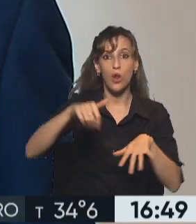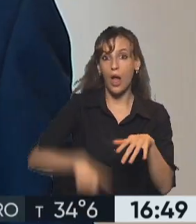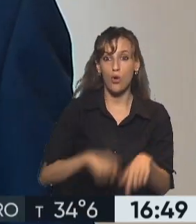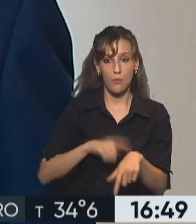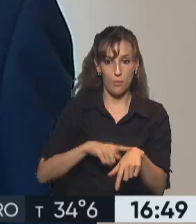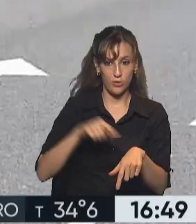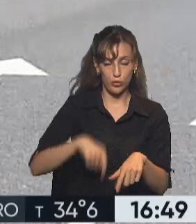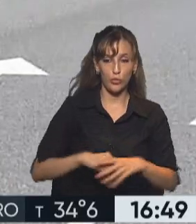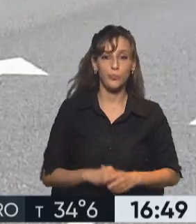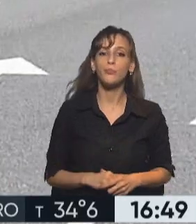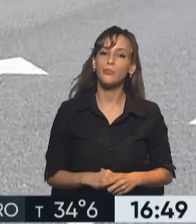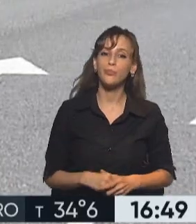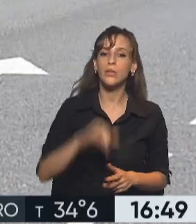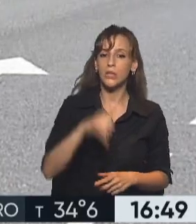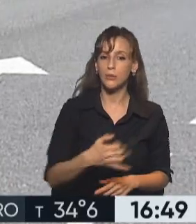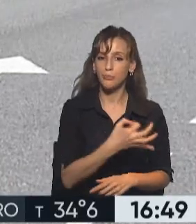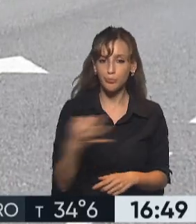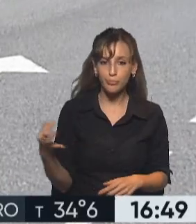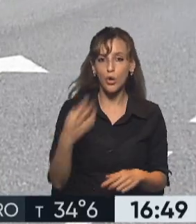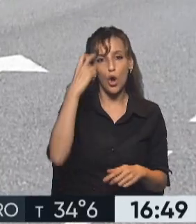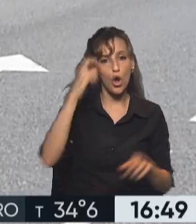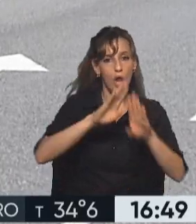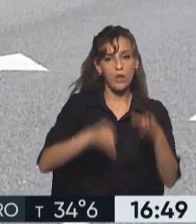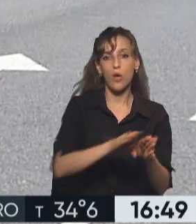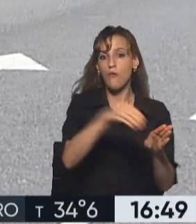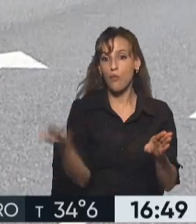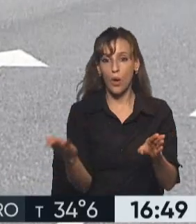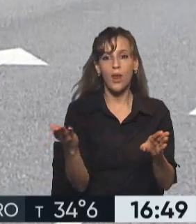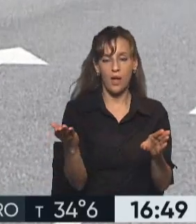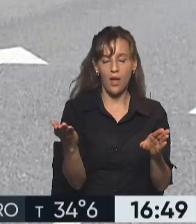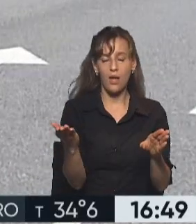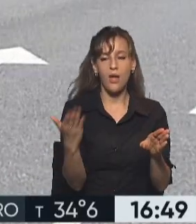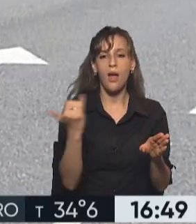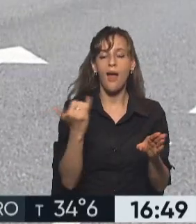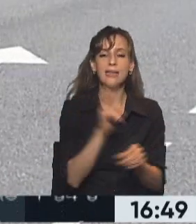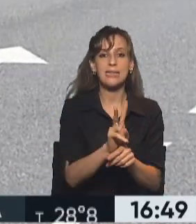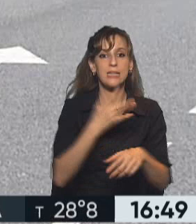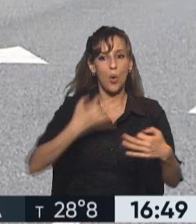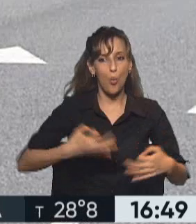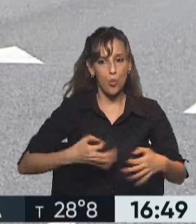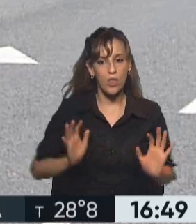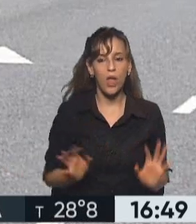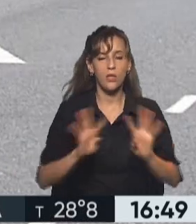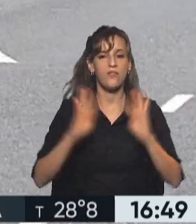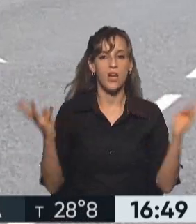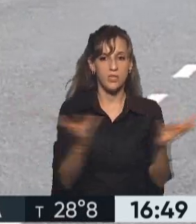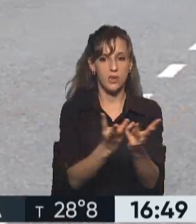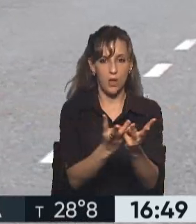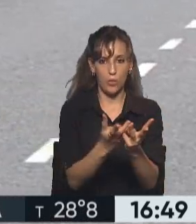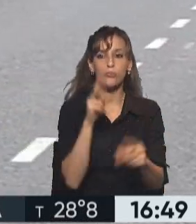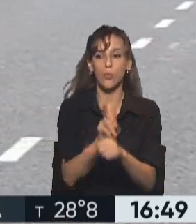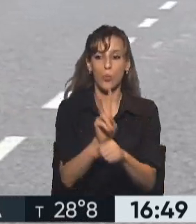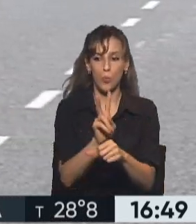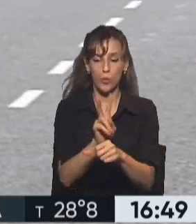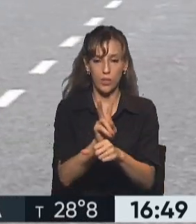momentos. Así es, aquí afuera del Congreso hay un operativo de seguridad, todo vallado, que está resguardando